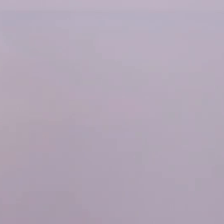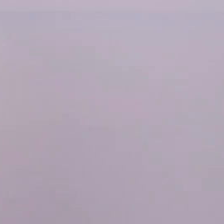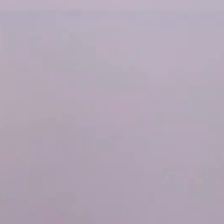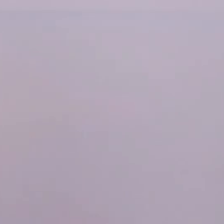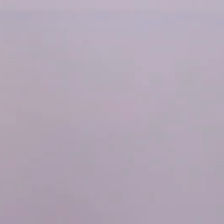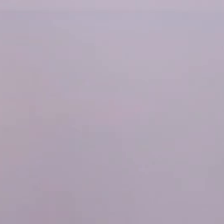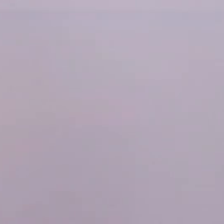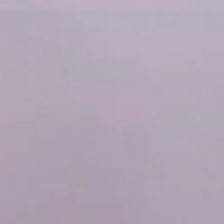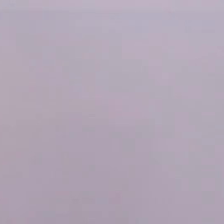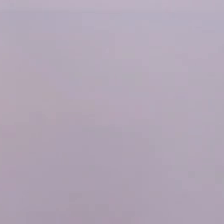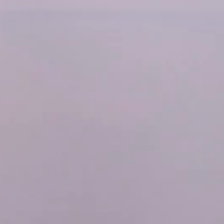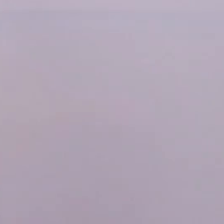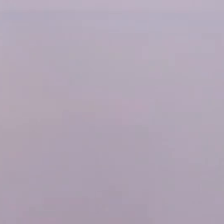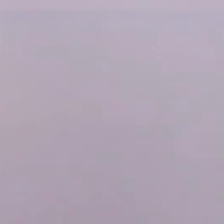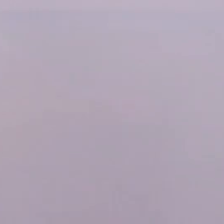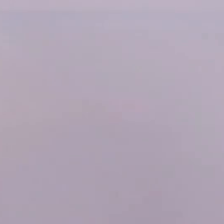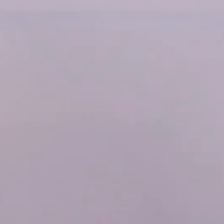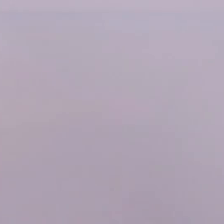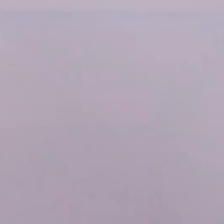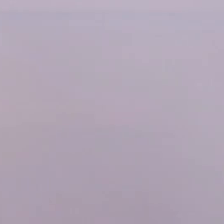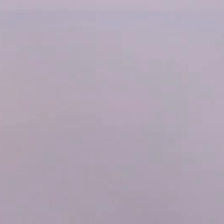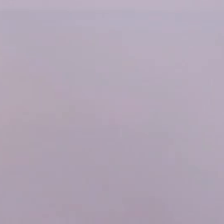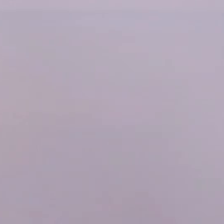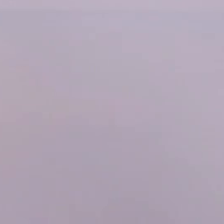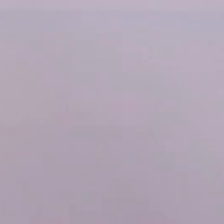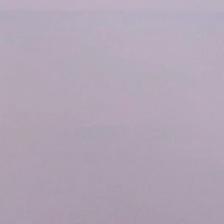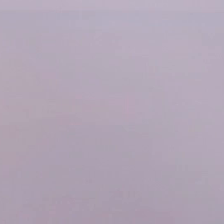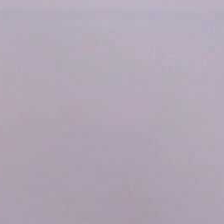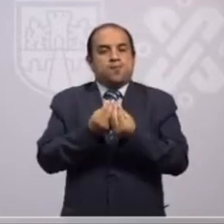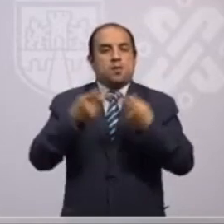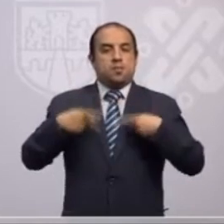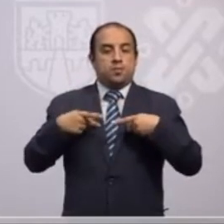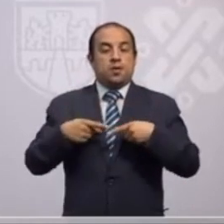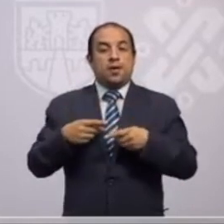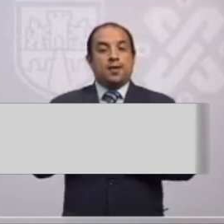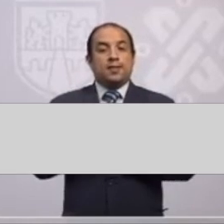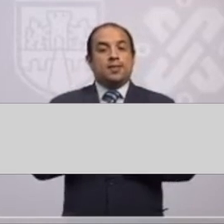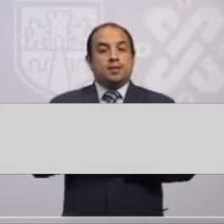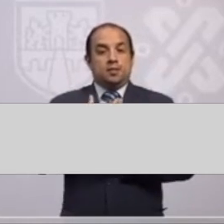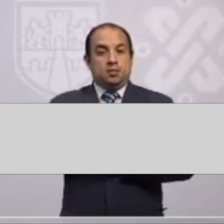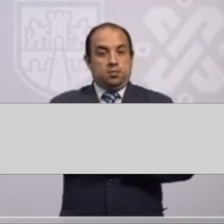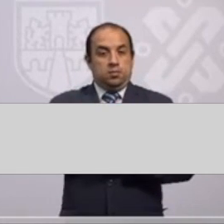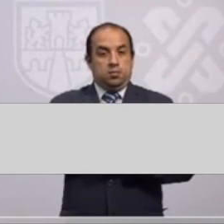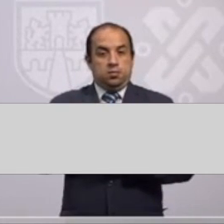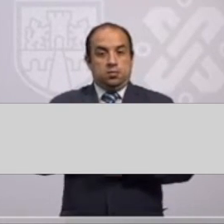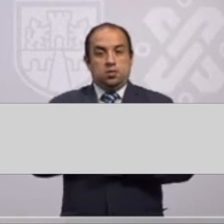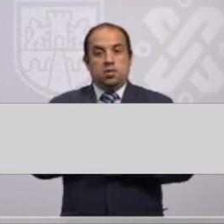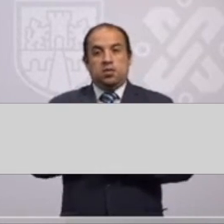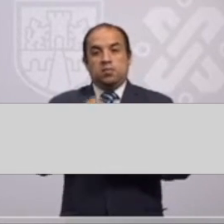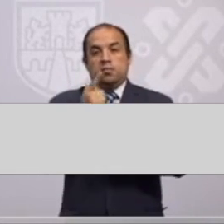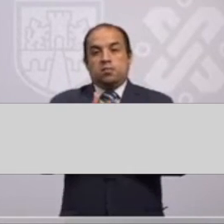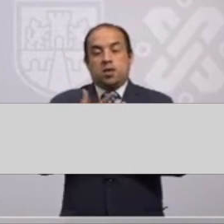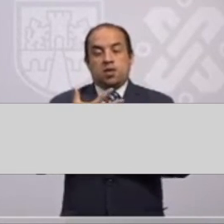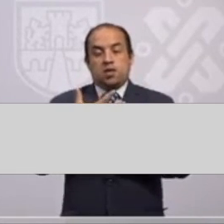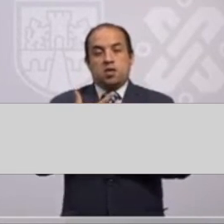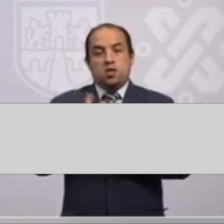Continuamos con más en TVMX Noticias. Vamos con la información del panorama nacional del 30 de noviembre al 6 de diciembre. La Ciudad de México se mantendrá en